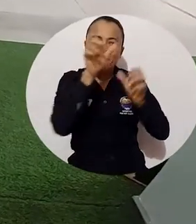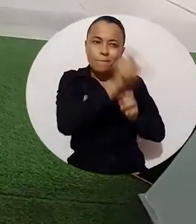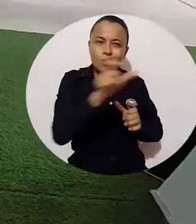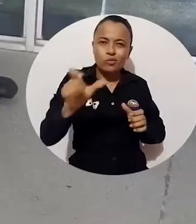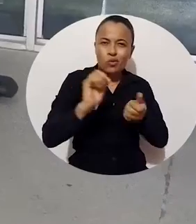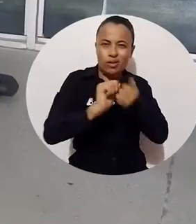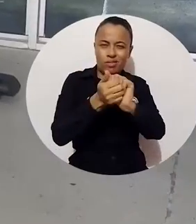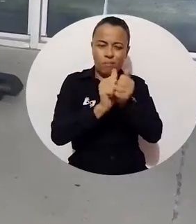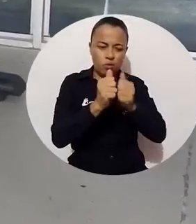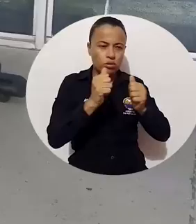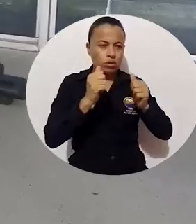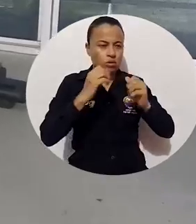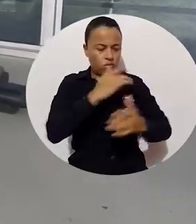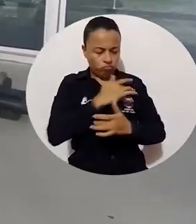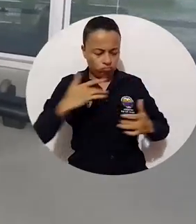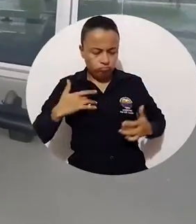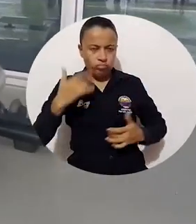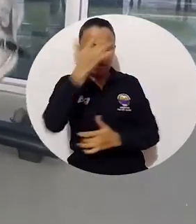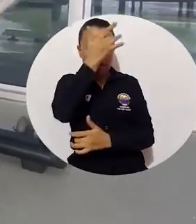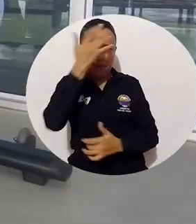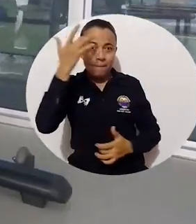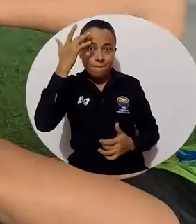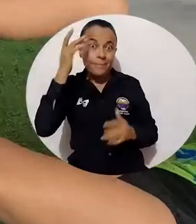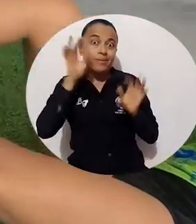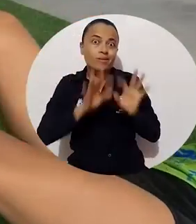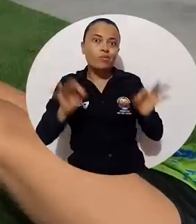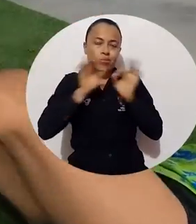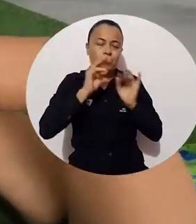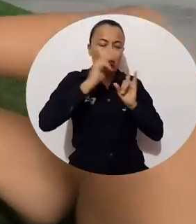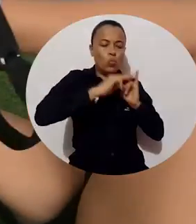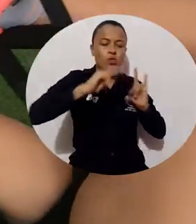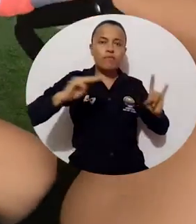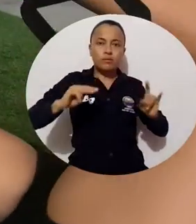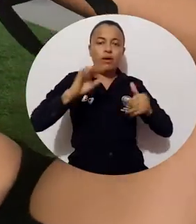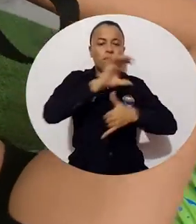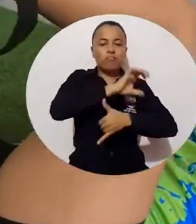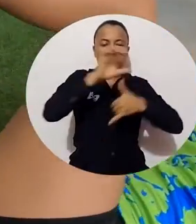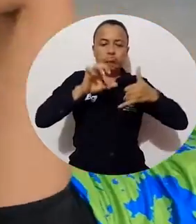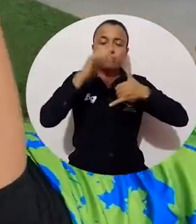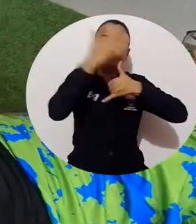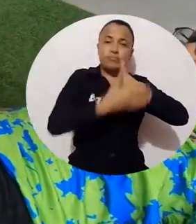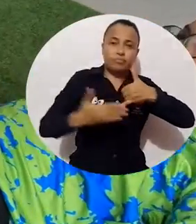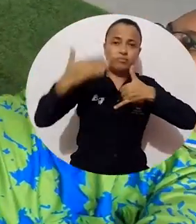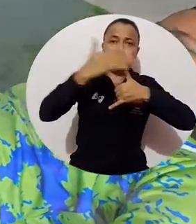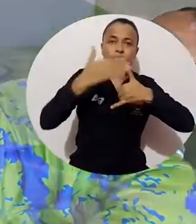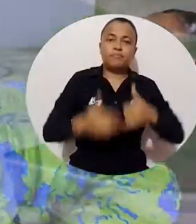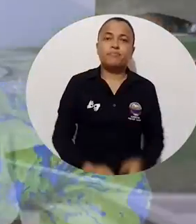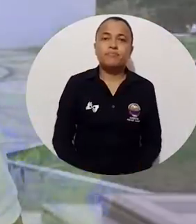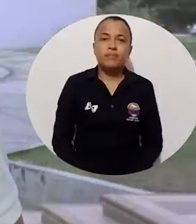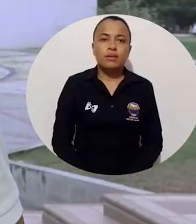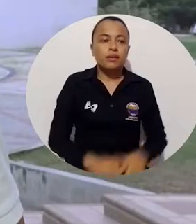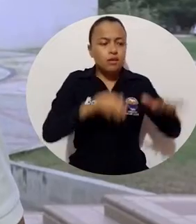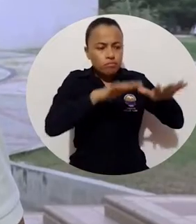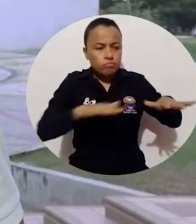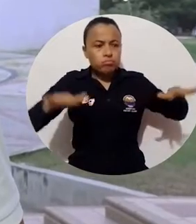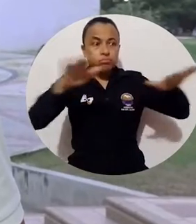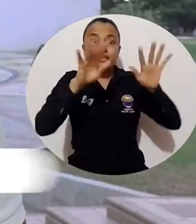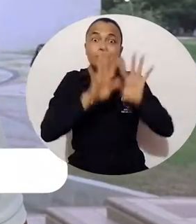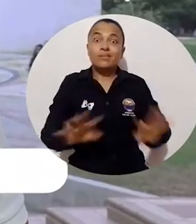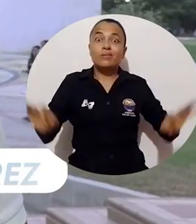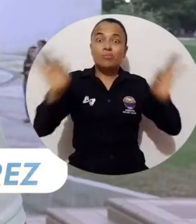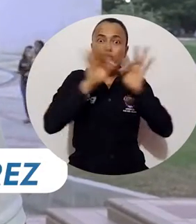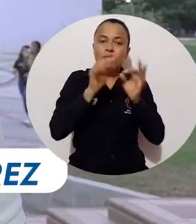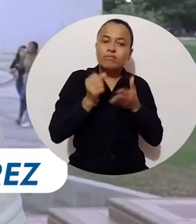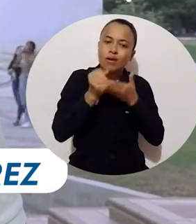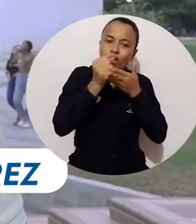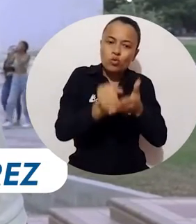y mental de los deportistas de alto rendimiento del alma mater, la región Caribe y el país. Un centro muy importante que va a beneficiar no